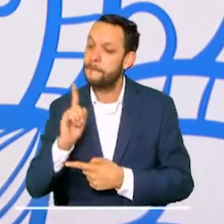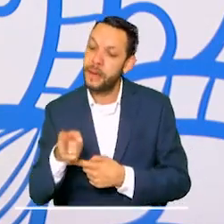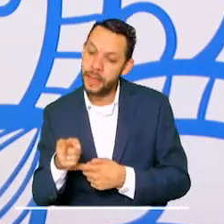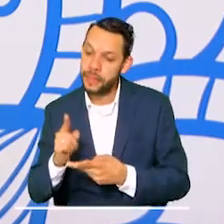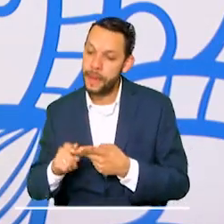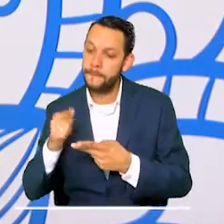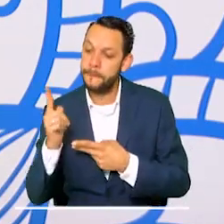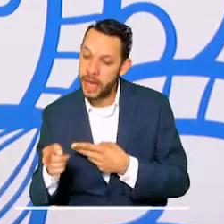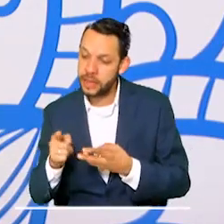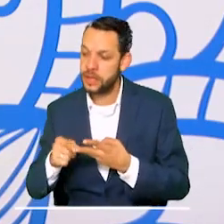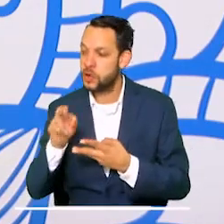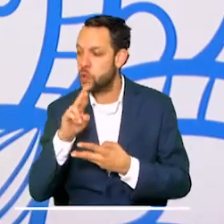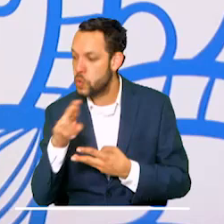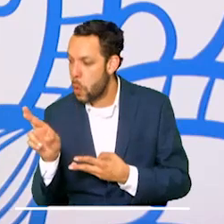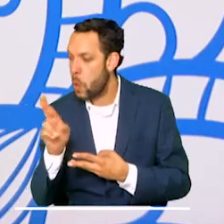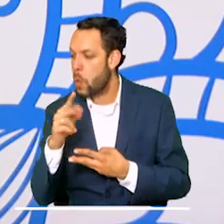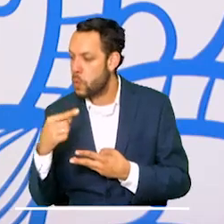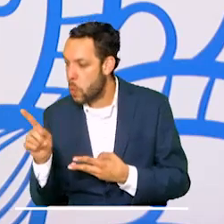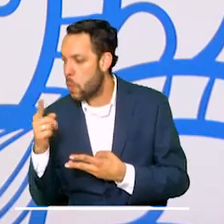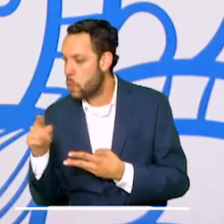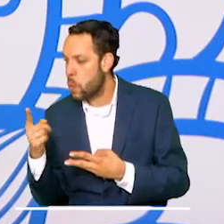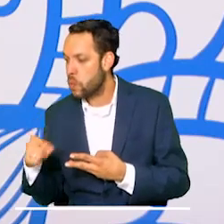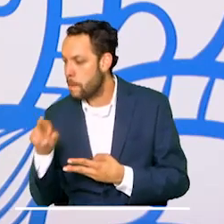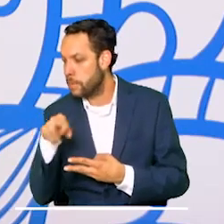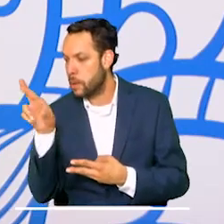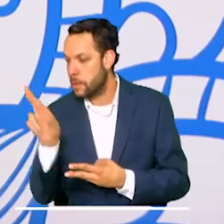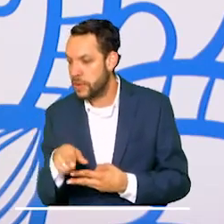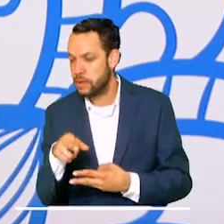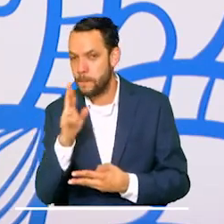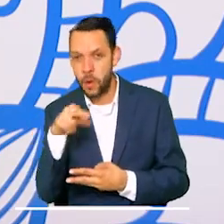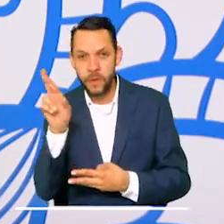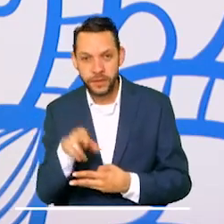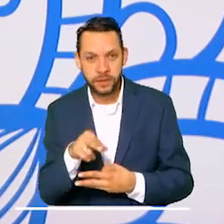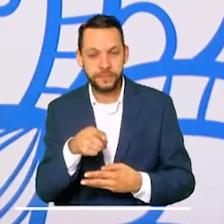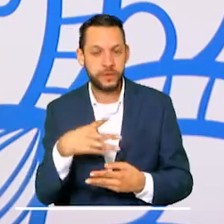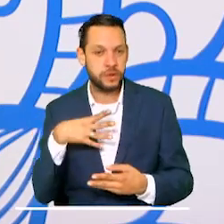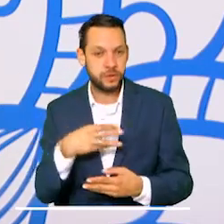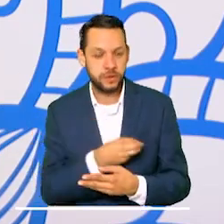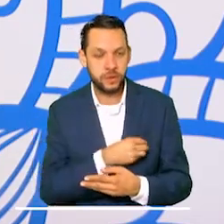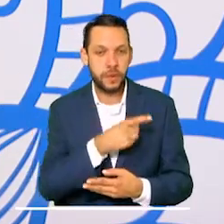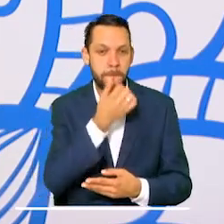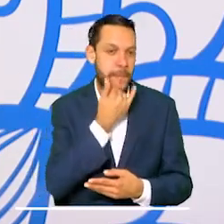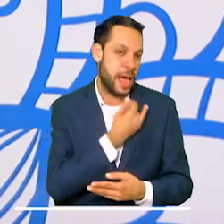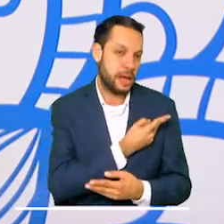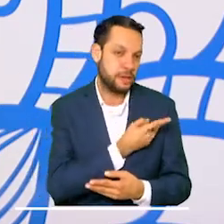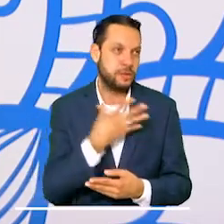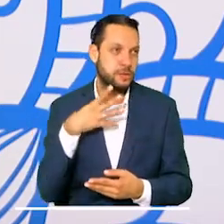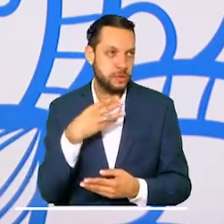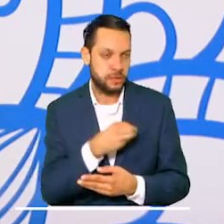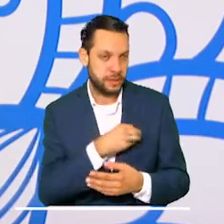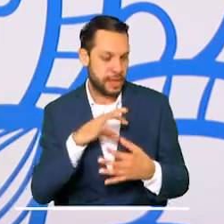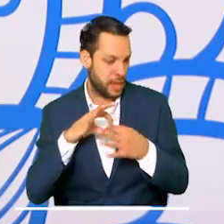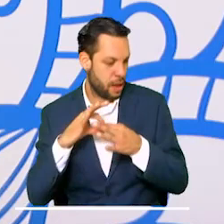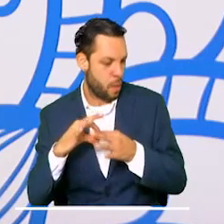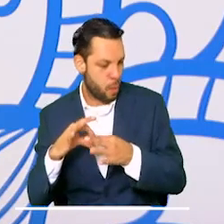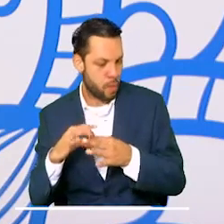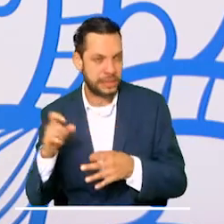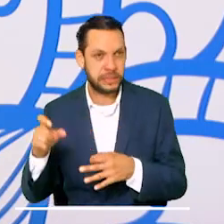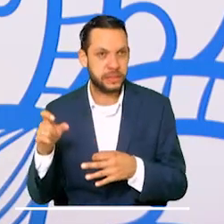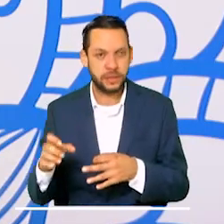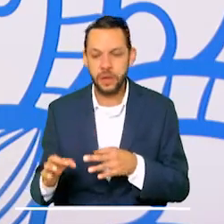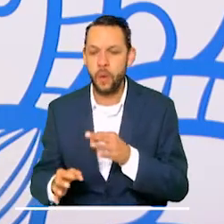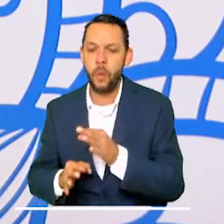no sal, no grasas, no esto, y nosotros tampoco damos ejemplos, sino nosotros estar viviendo como cuidadores y